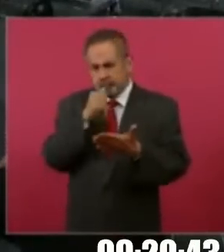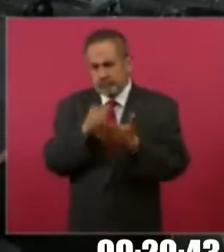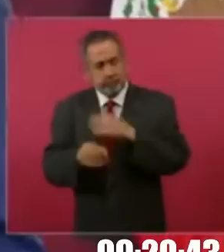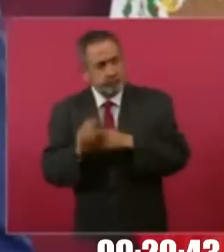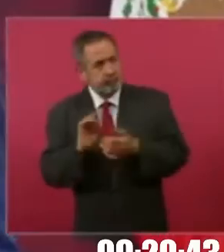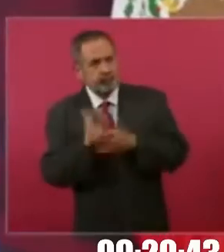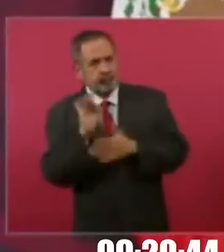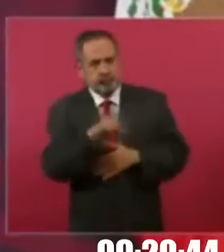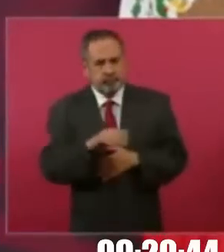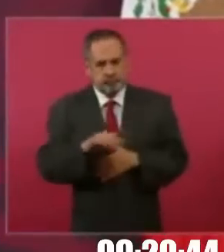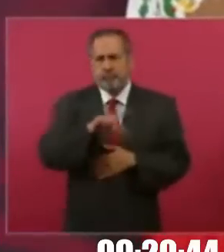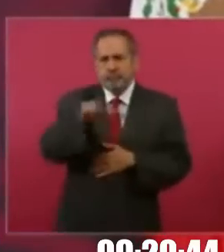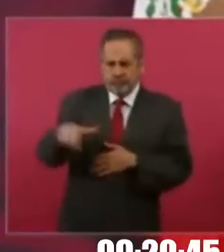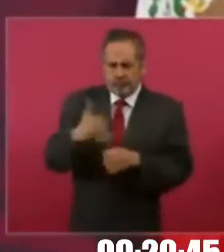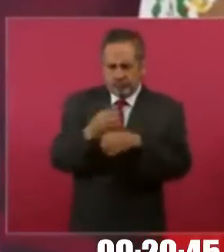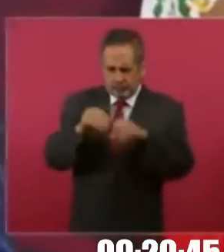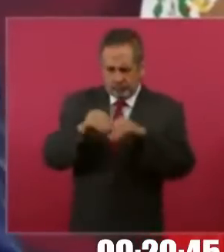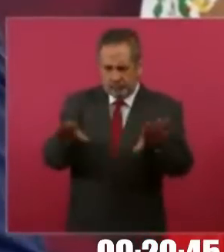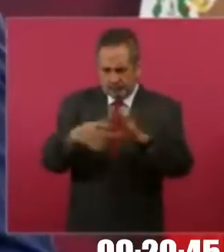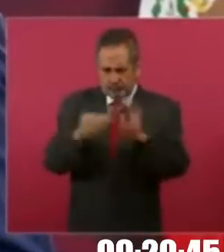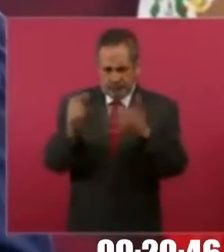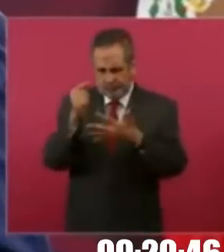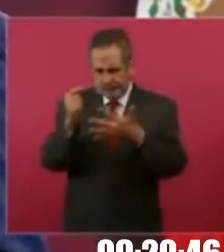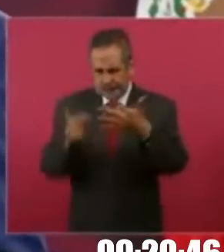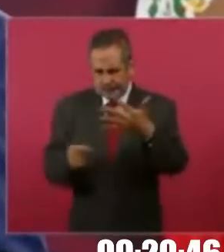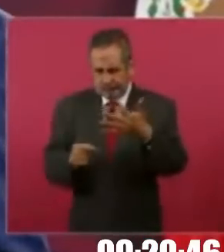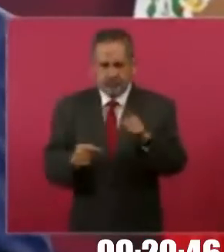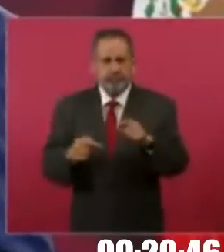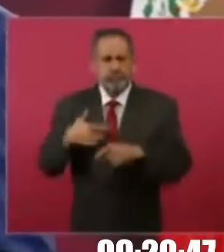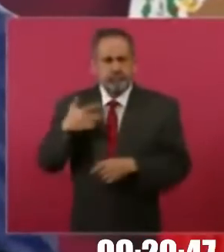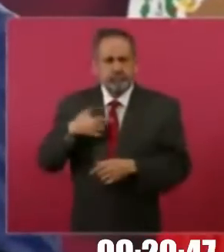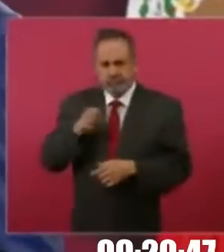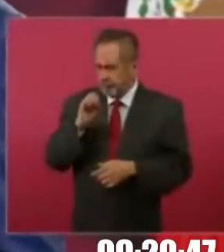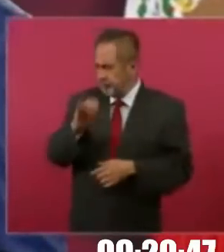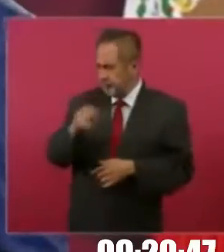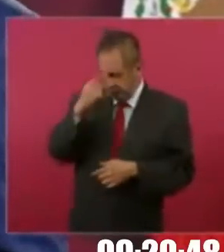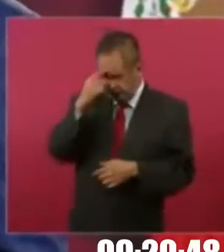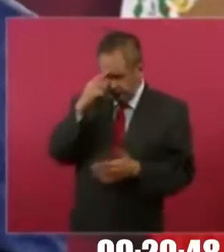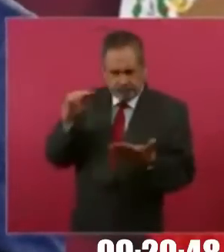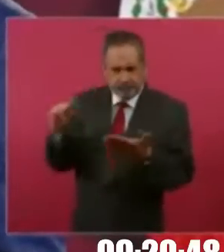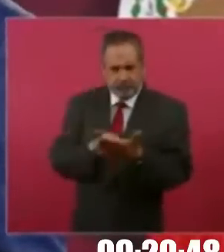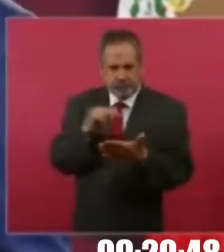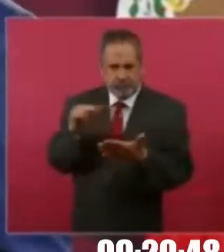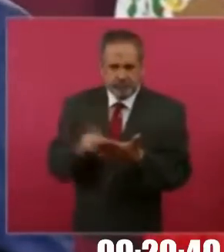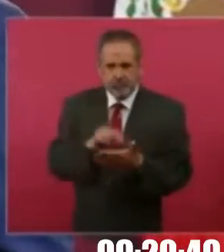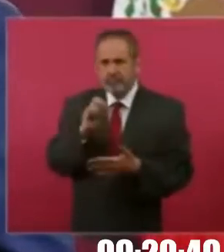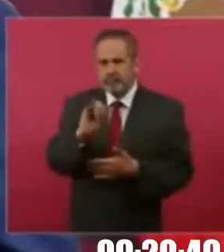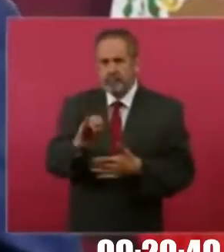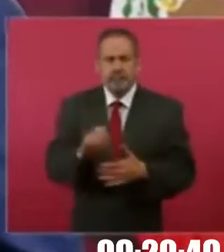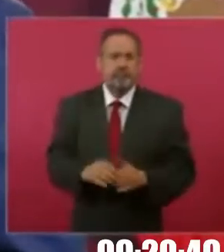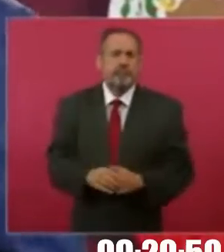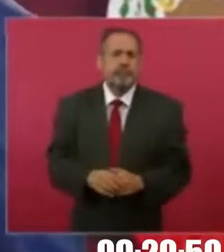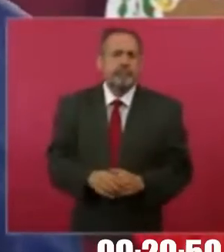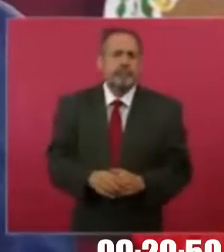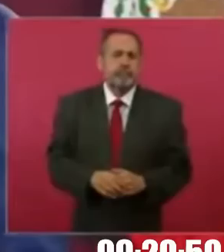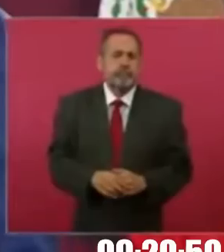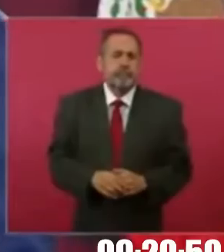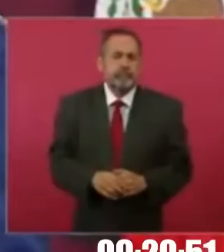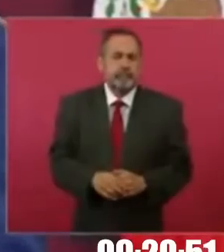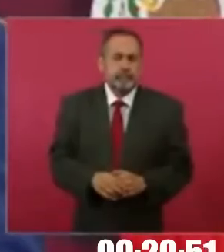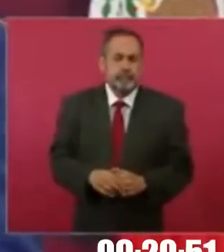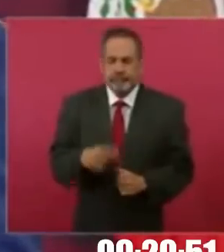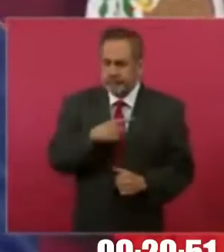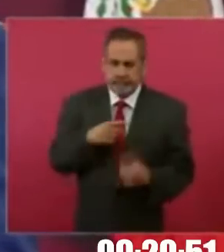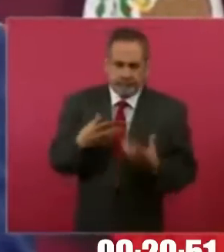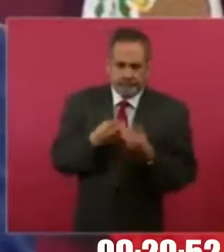ya después informamos pero yo sí la firmo sí la firmo porque se